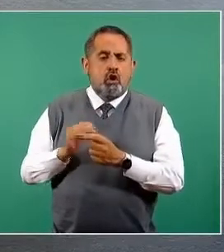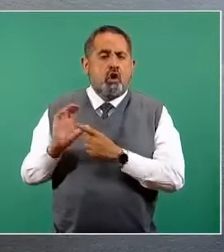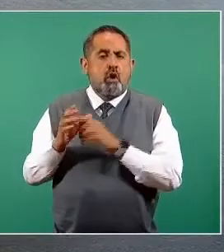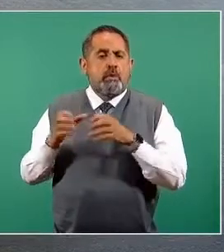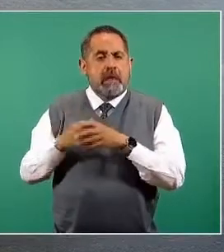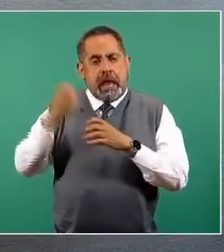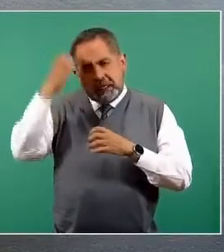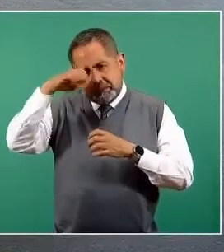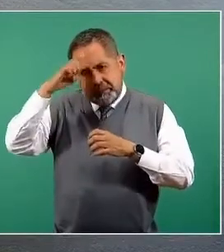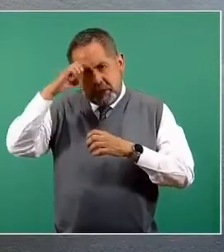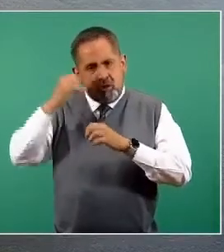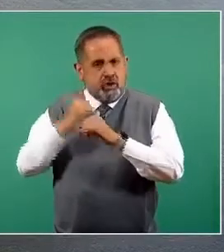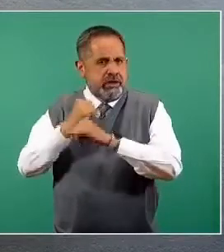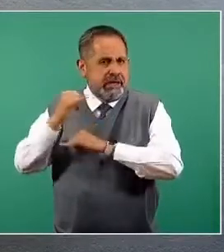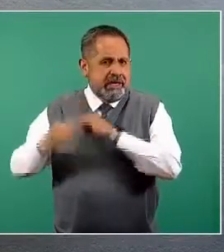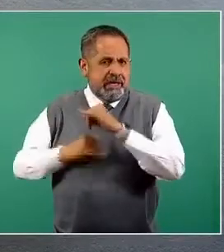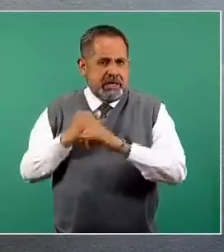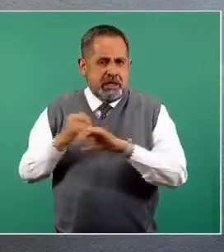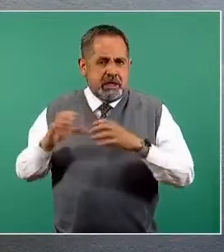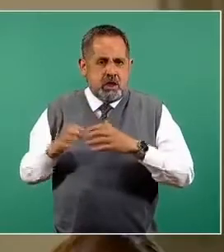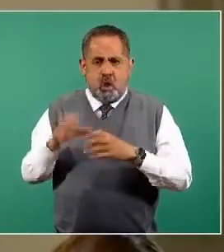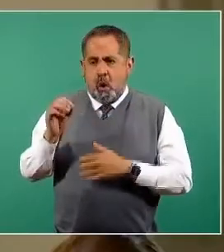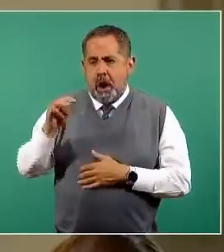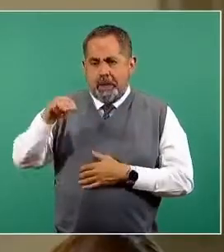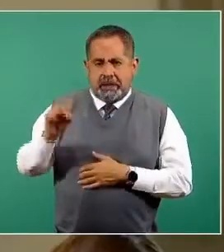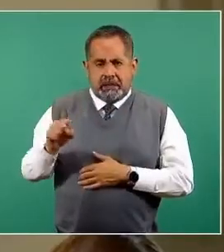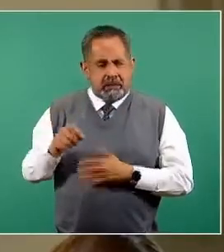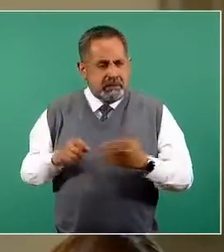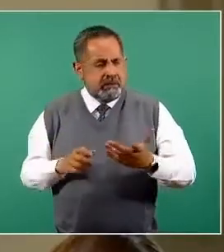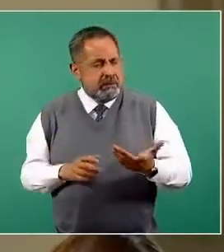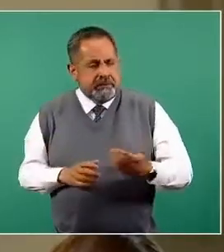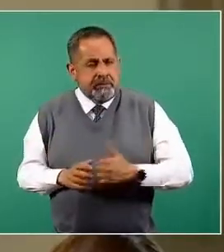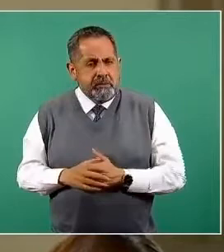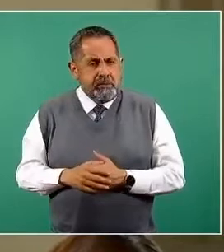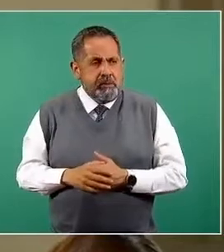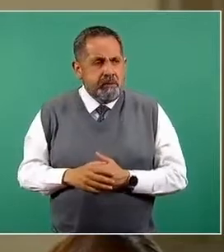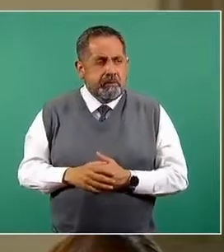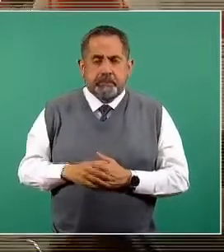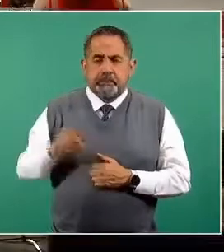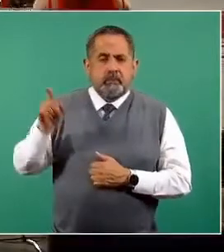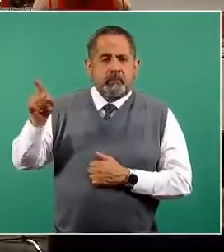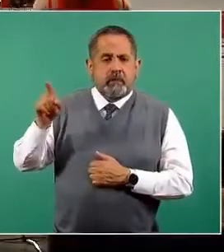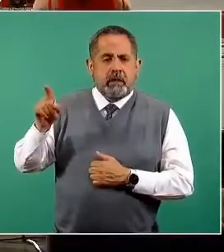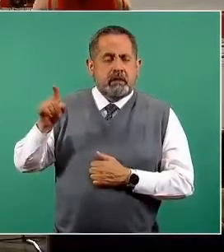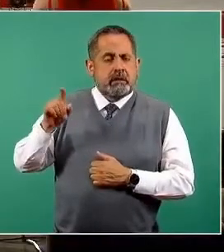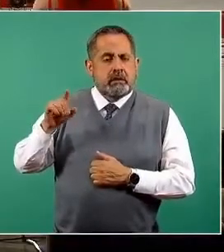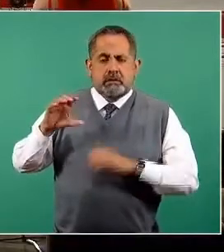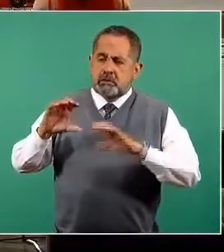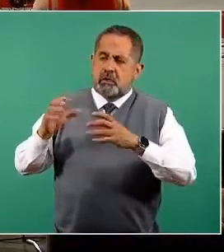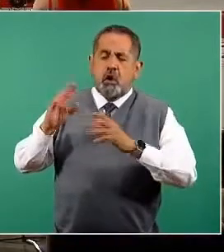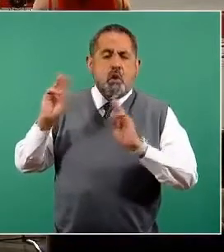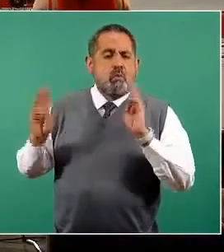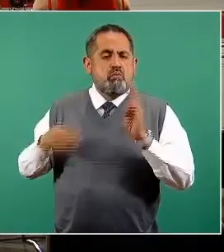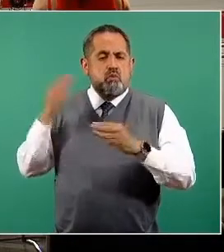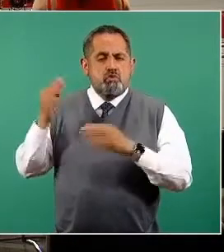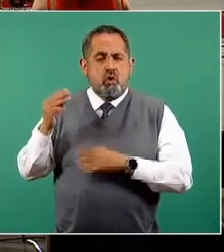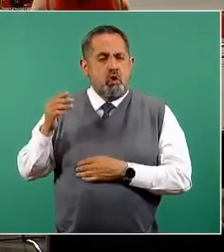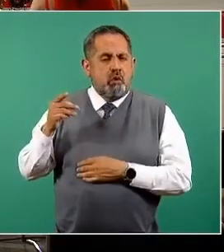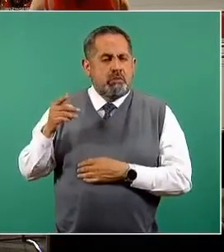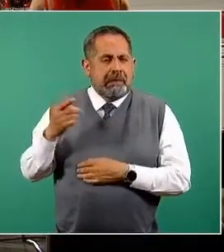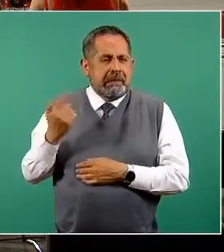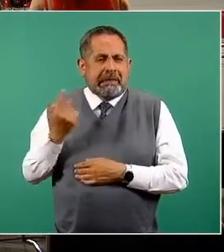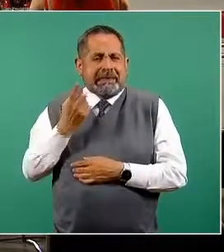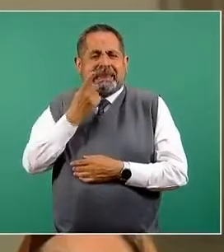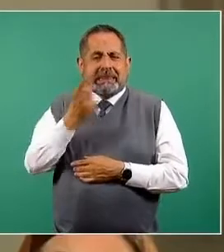Expertos Internacionales de la Organización Mundial de la Salud. Es correcto. ¿Qué le dicen las autoridades sanitarias a nivel mundial sobre